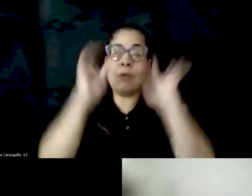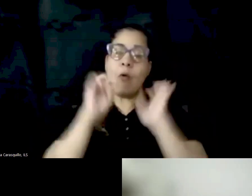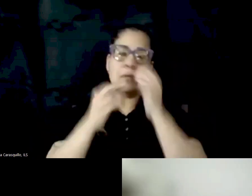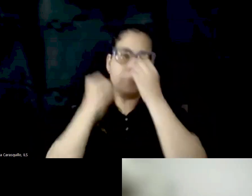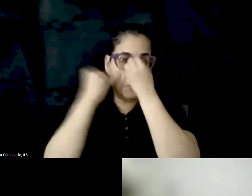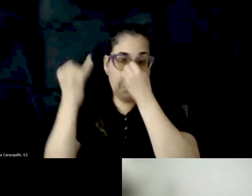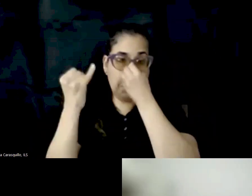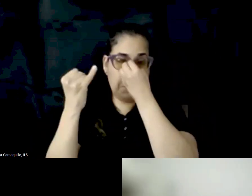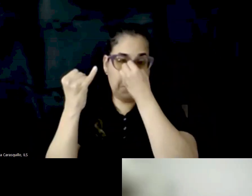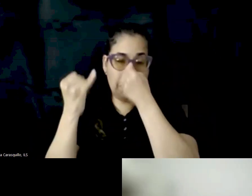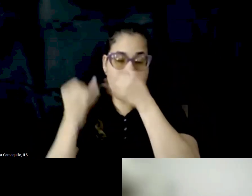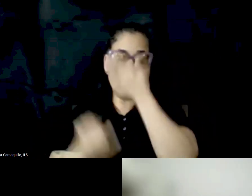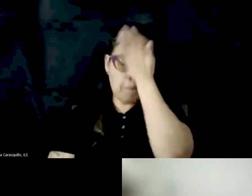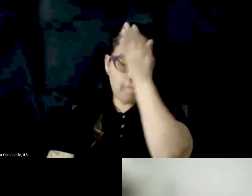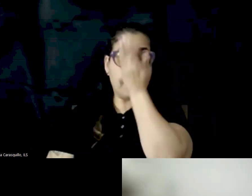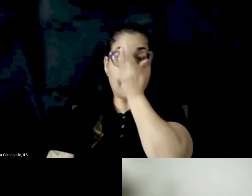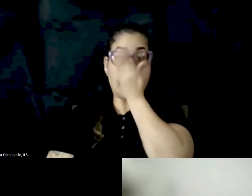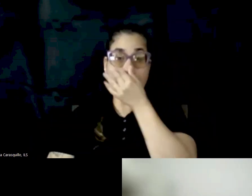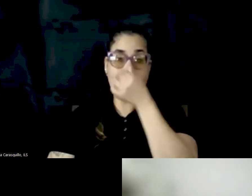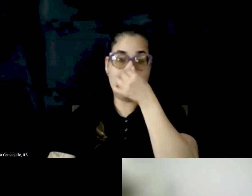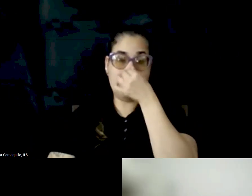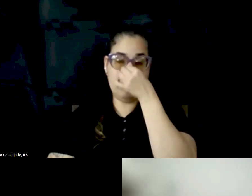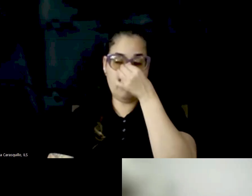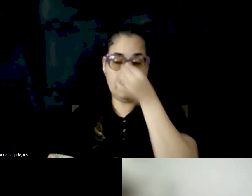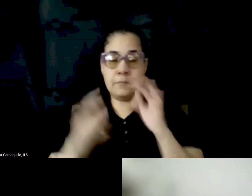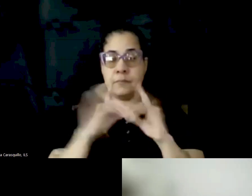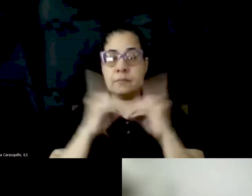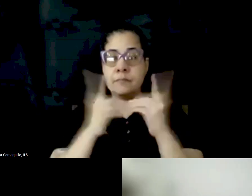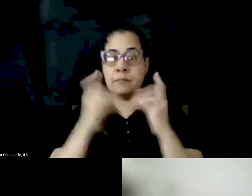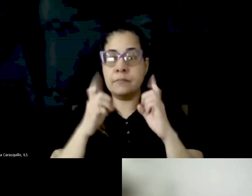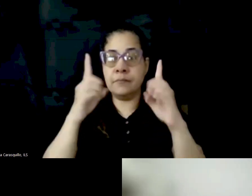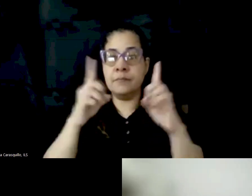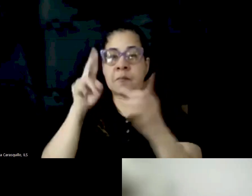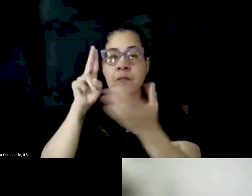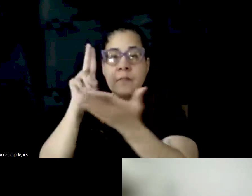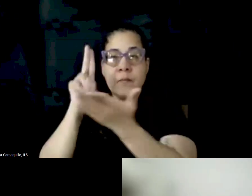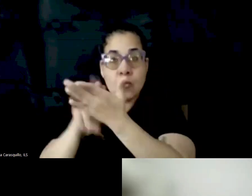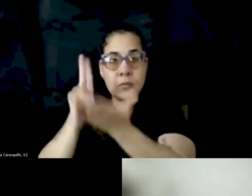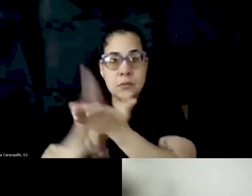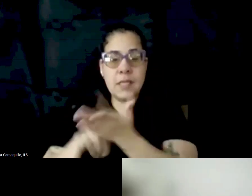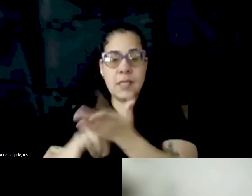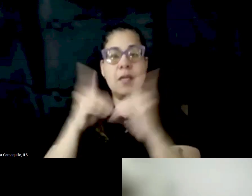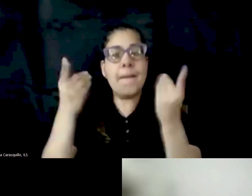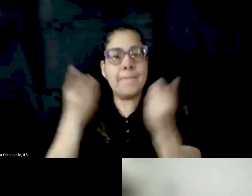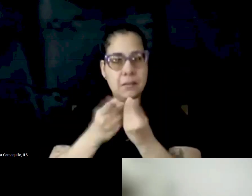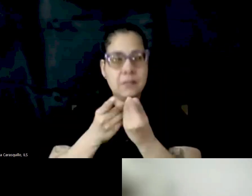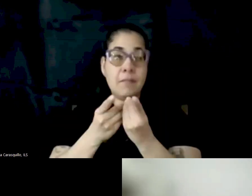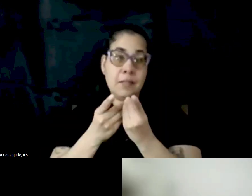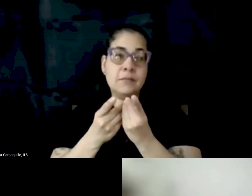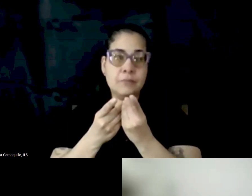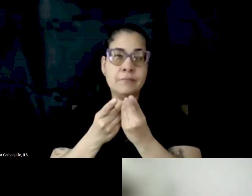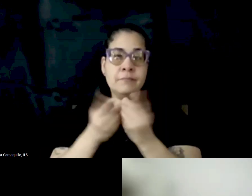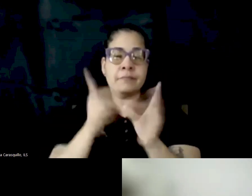es que el Departamento de Educación haga un contrato con el Departamento de Psiquiatría y Ciencias Médicas y el de Ponce, por